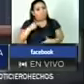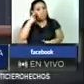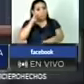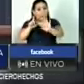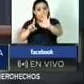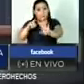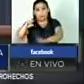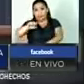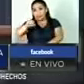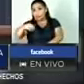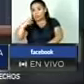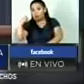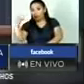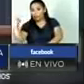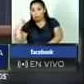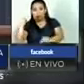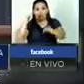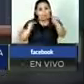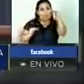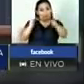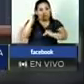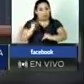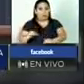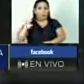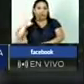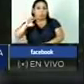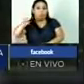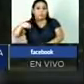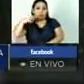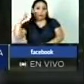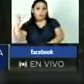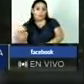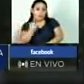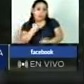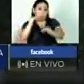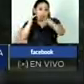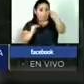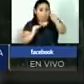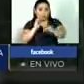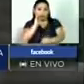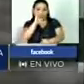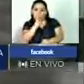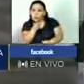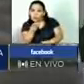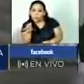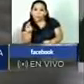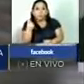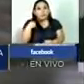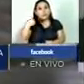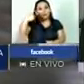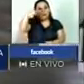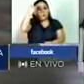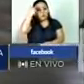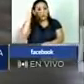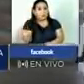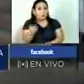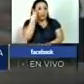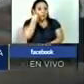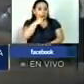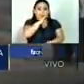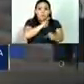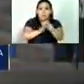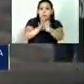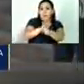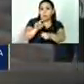.000 que es 40.000 menos que la cifra más baja que pensábamos el presidente redujo el pronóstico de muertes por la nueva enfermedad hace una